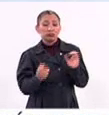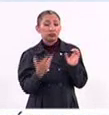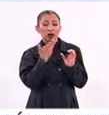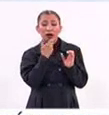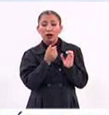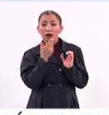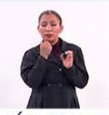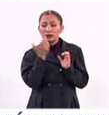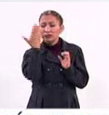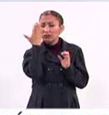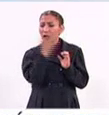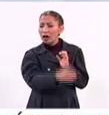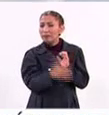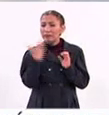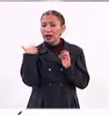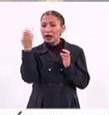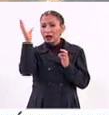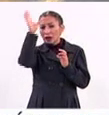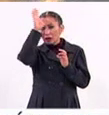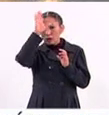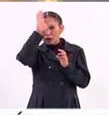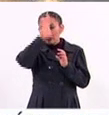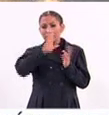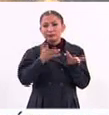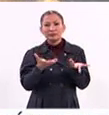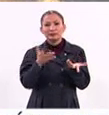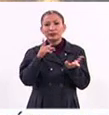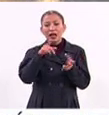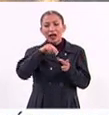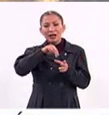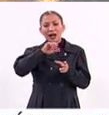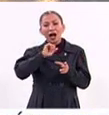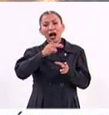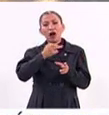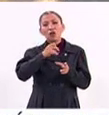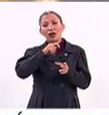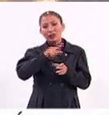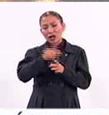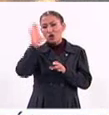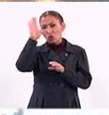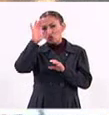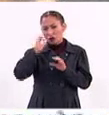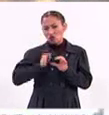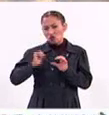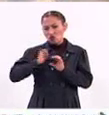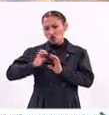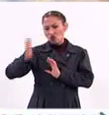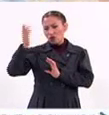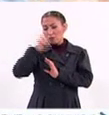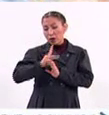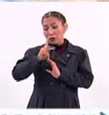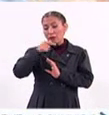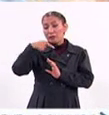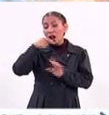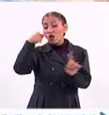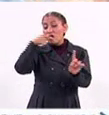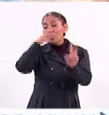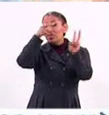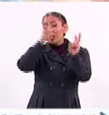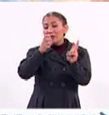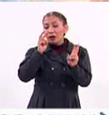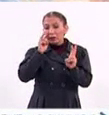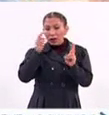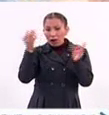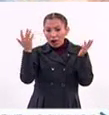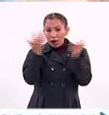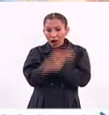grandes especialistas en en el náhuatl, en las culturas originarias, pero tocando un tema que nos hace